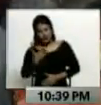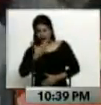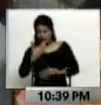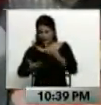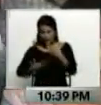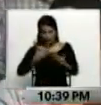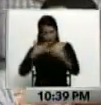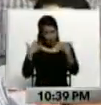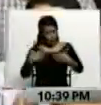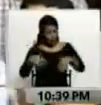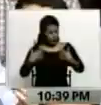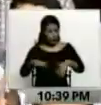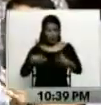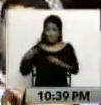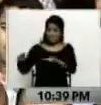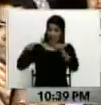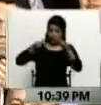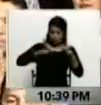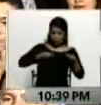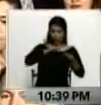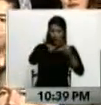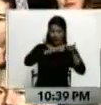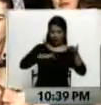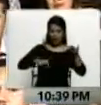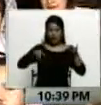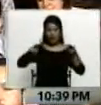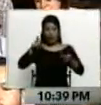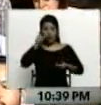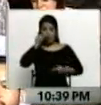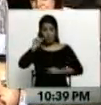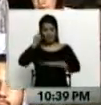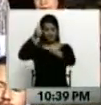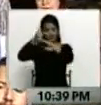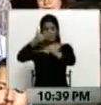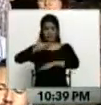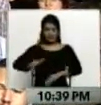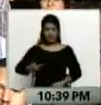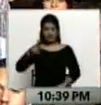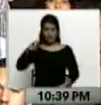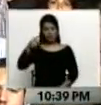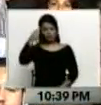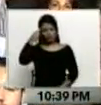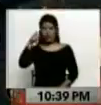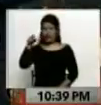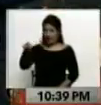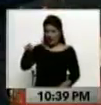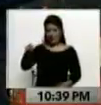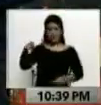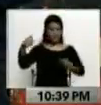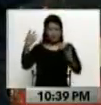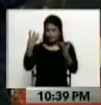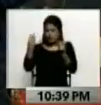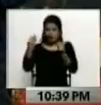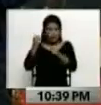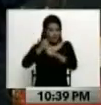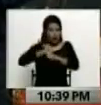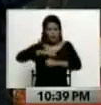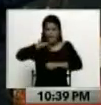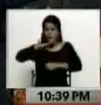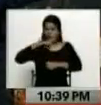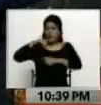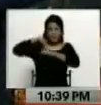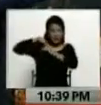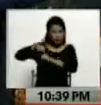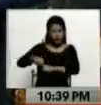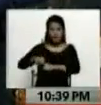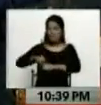agradecimiento que es esto tan hermoso un estadista que en medio de una presión a nivel internacional e interno tiene tiempo